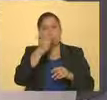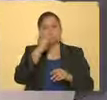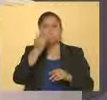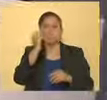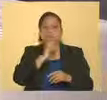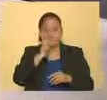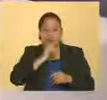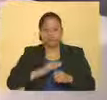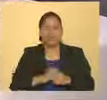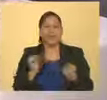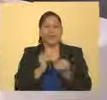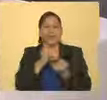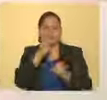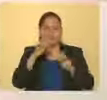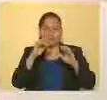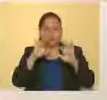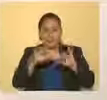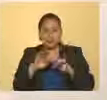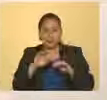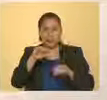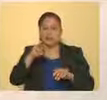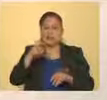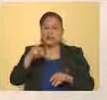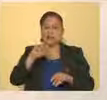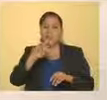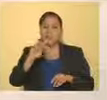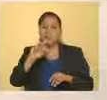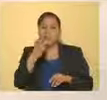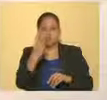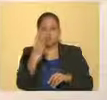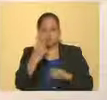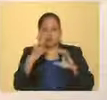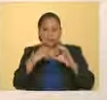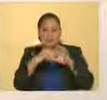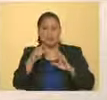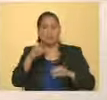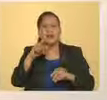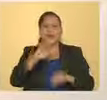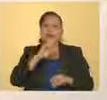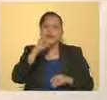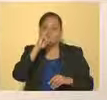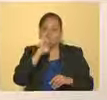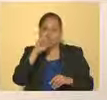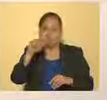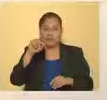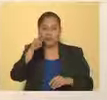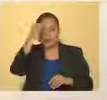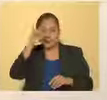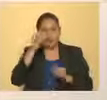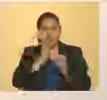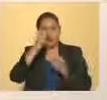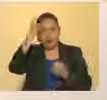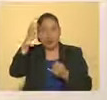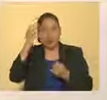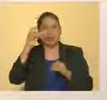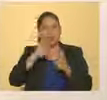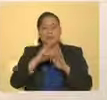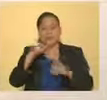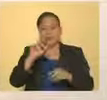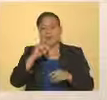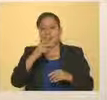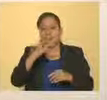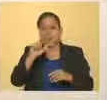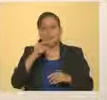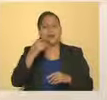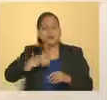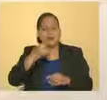besos. Y también nos escribió Men232 vía Twitter, dice, mi guapísima Adria y Enrique en la sección de Cala, muchos saludos. De